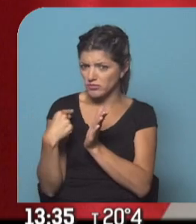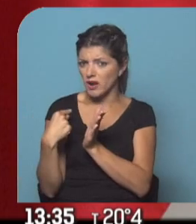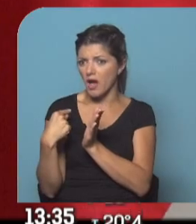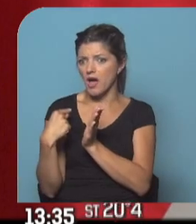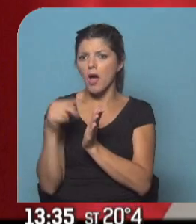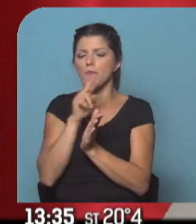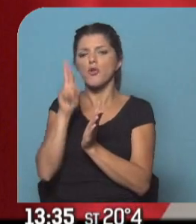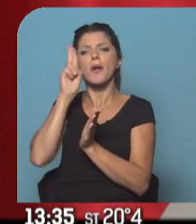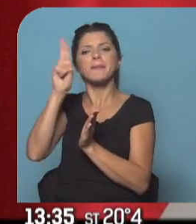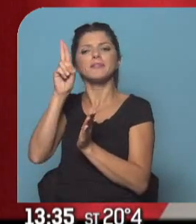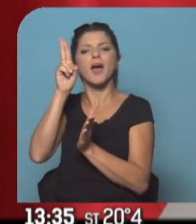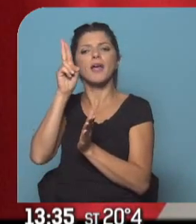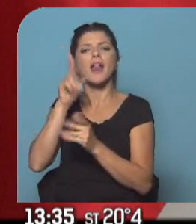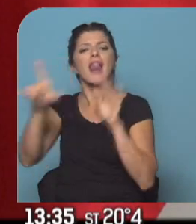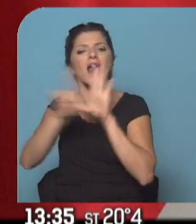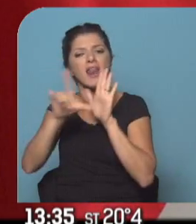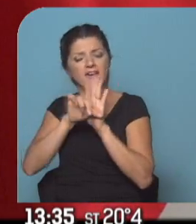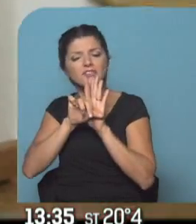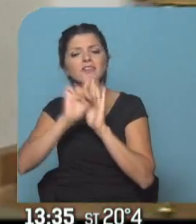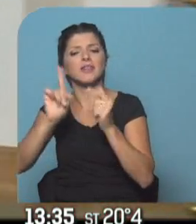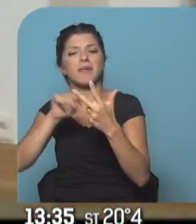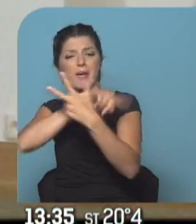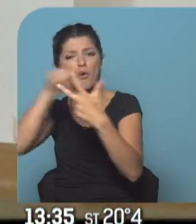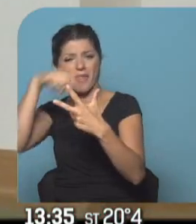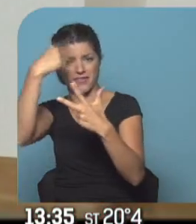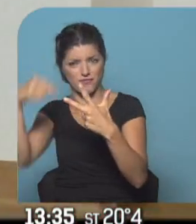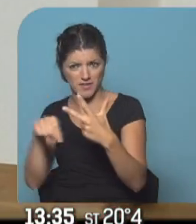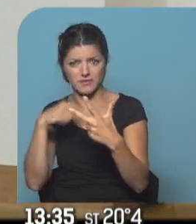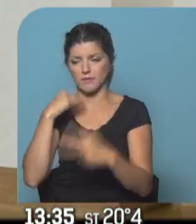el Estado de Derecho y la separación de poderes.